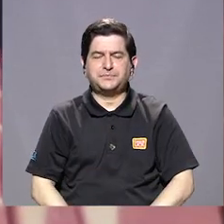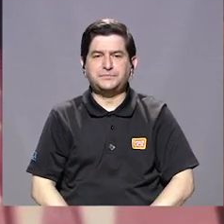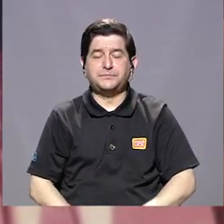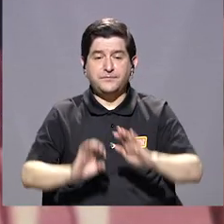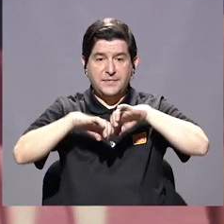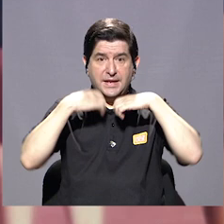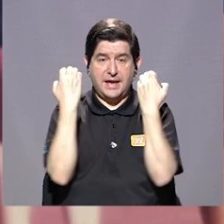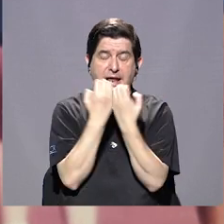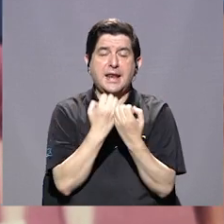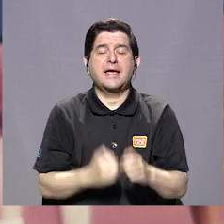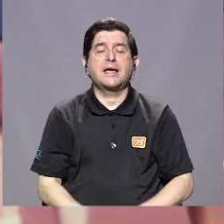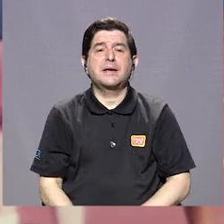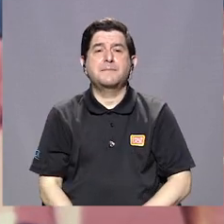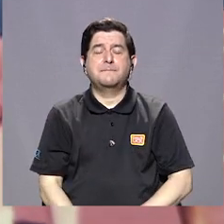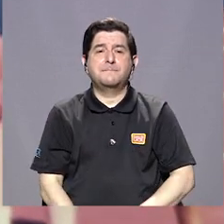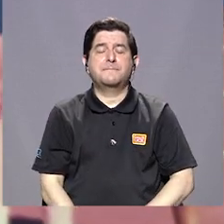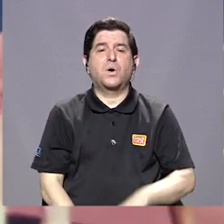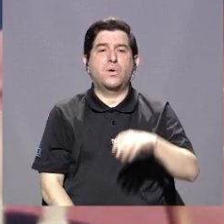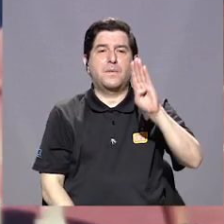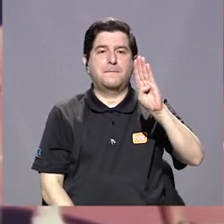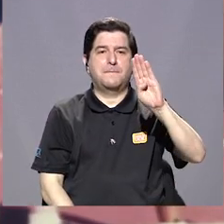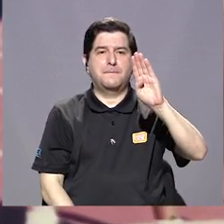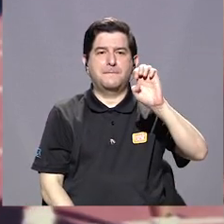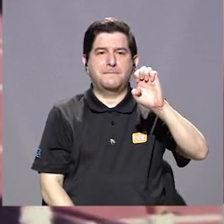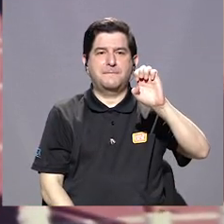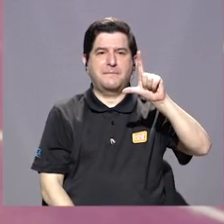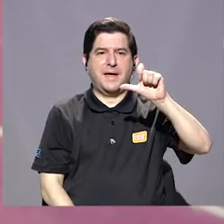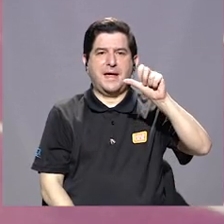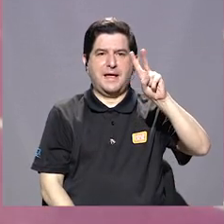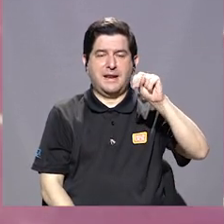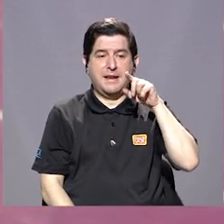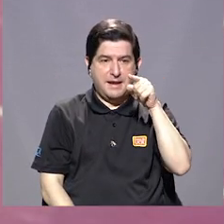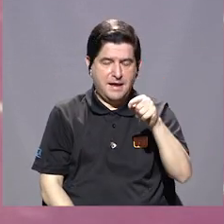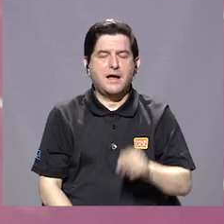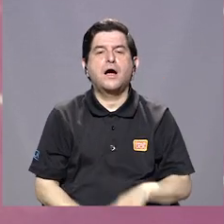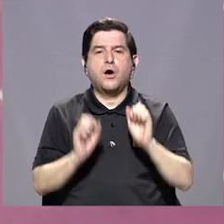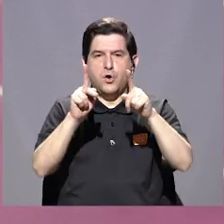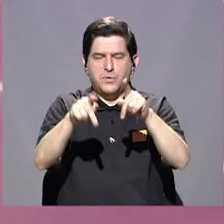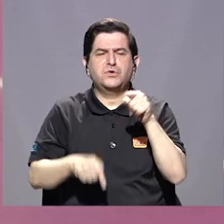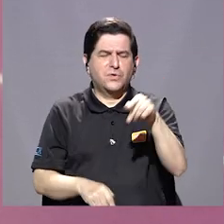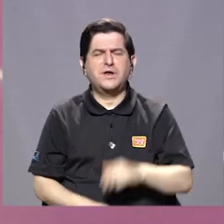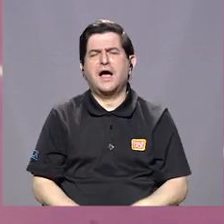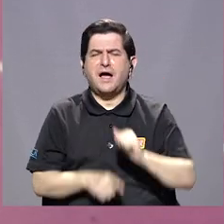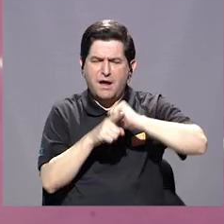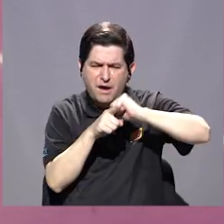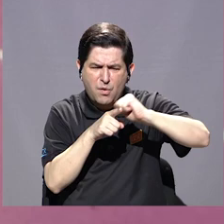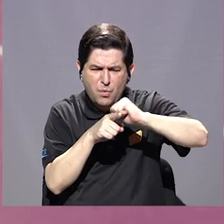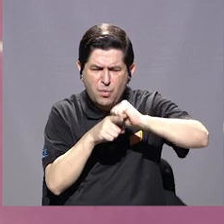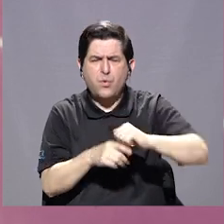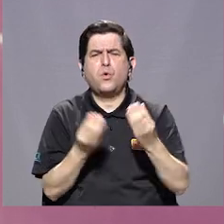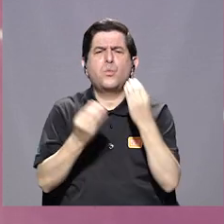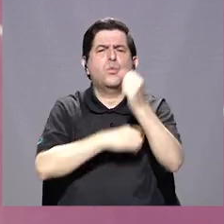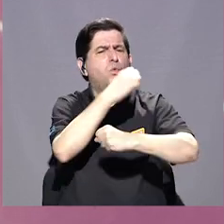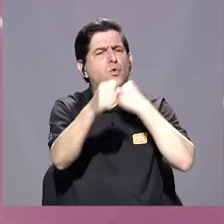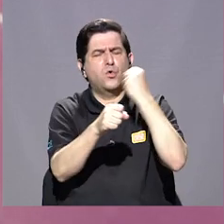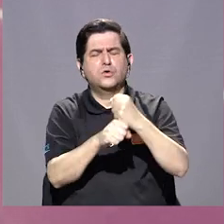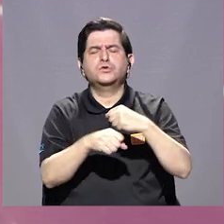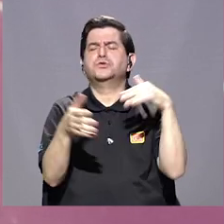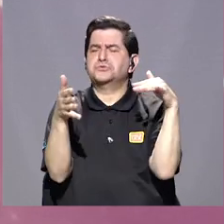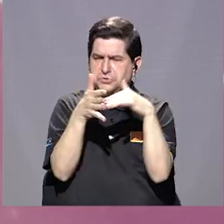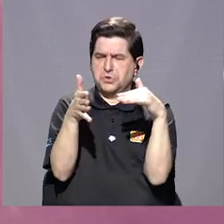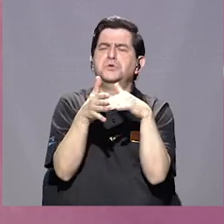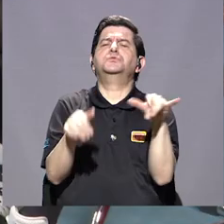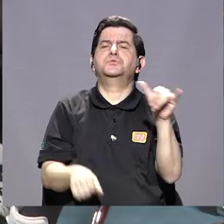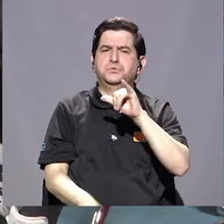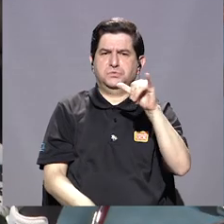equipo de Belén me abrió las puertas. Así es. Ahí entrené y corrí por muchos años. Estudié